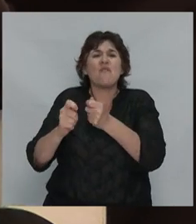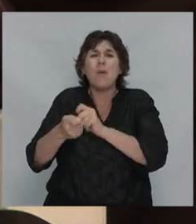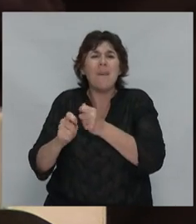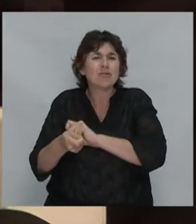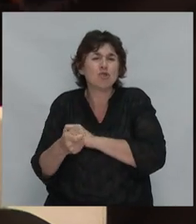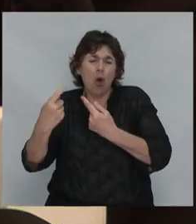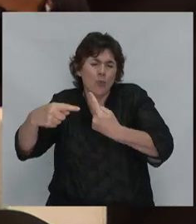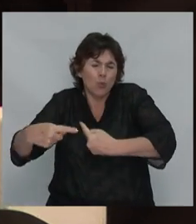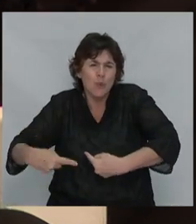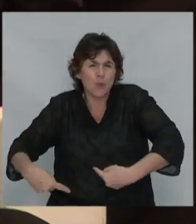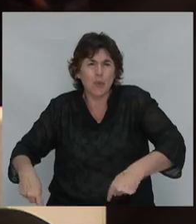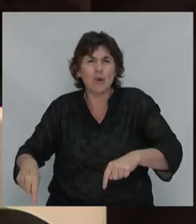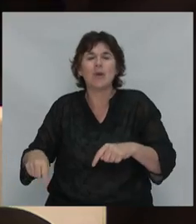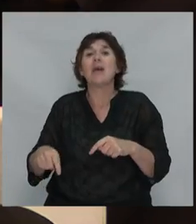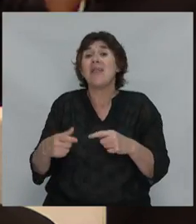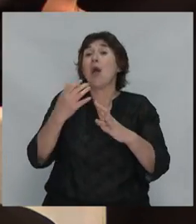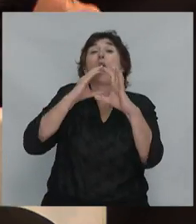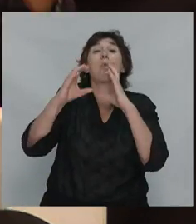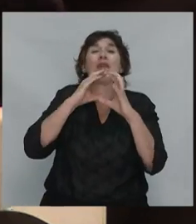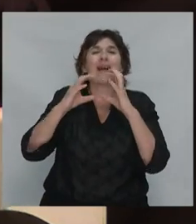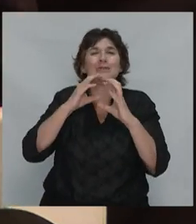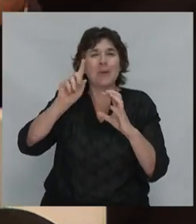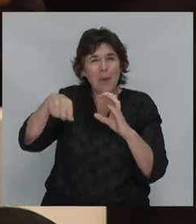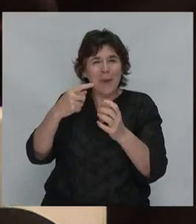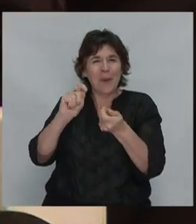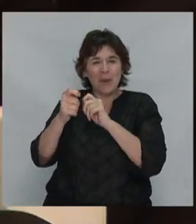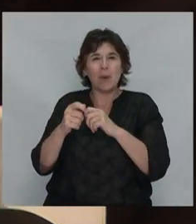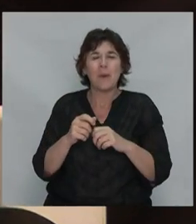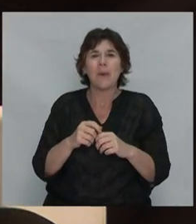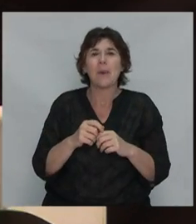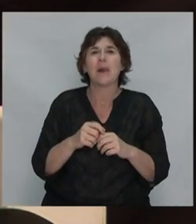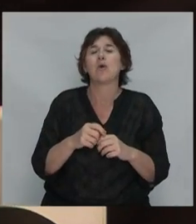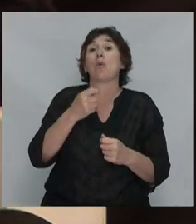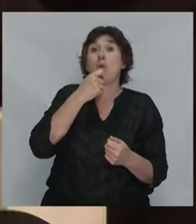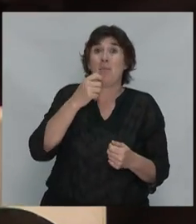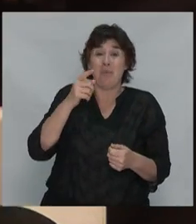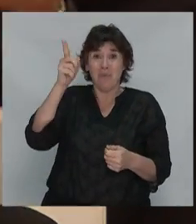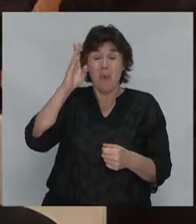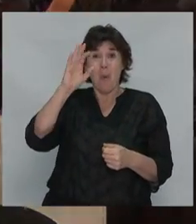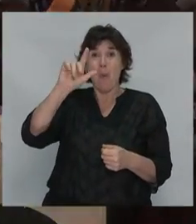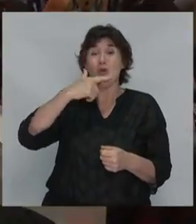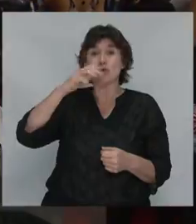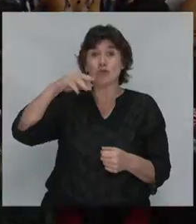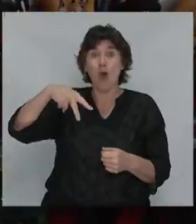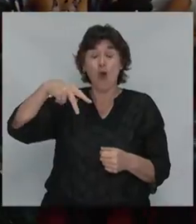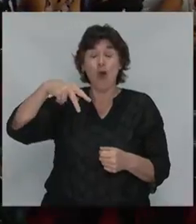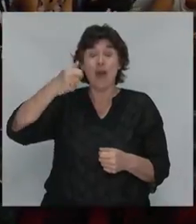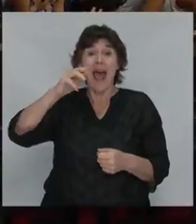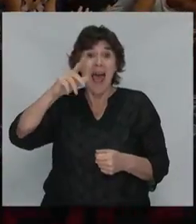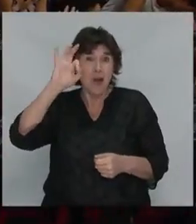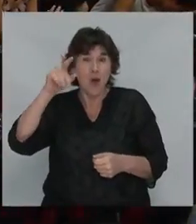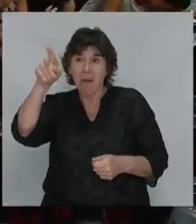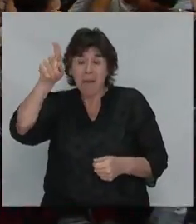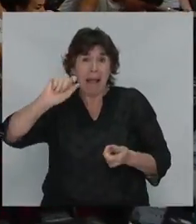que se están produciendo en el campo de la comunicación repito bolsonaro ganó manipulando whatsapp